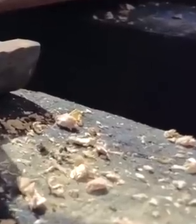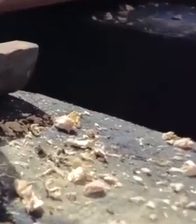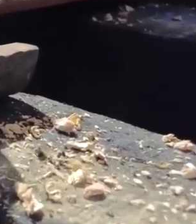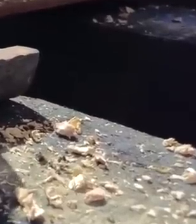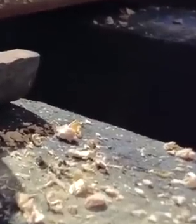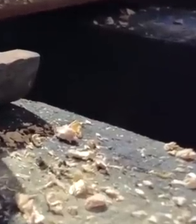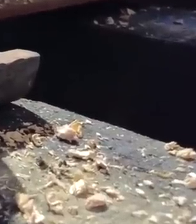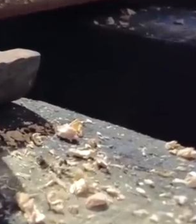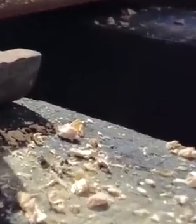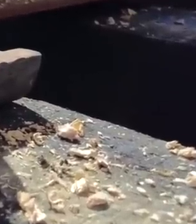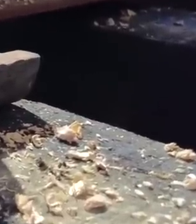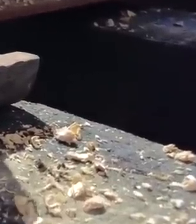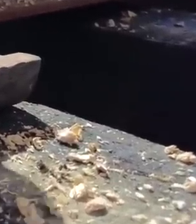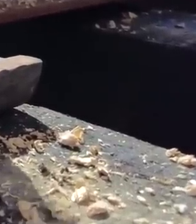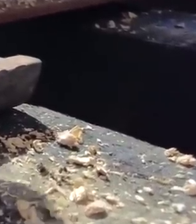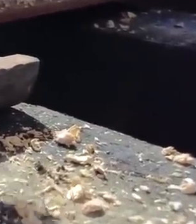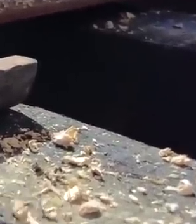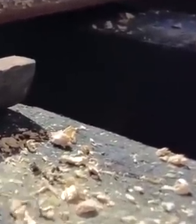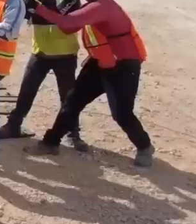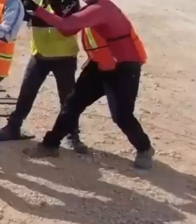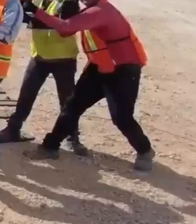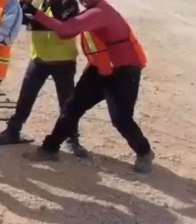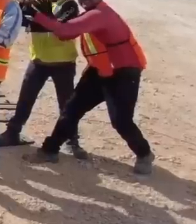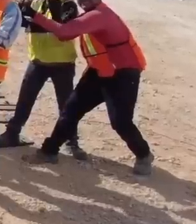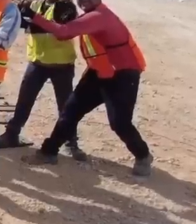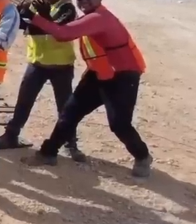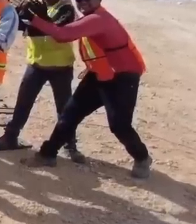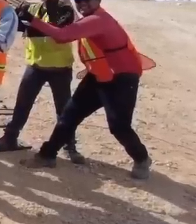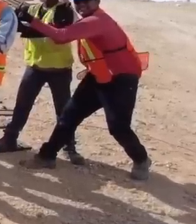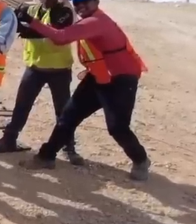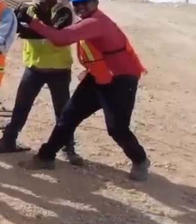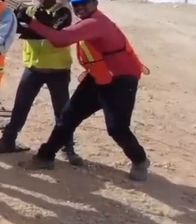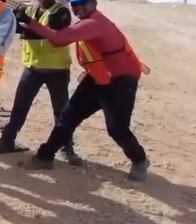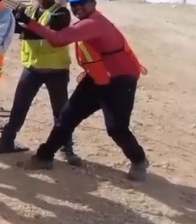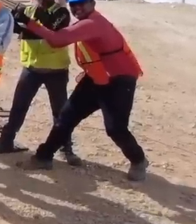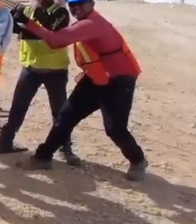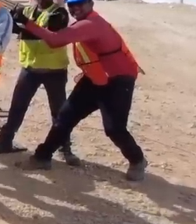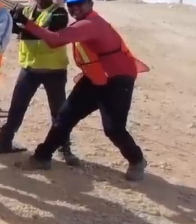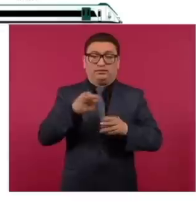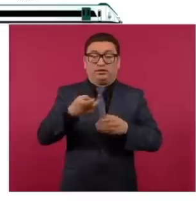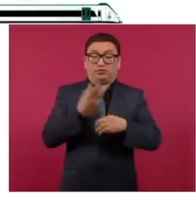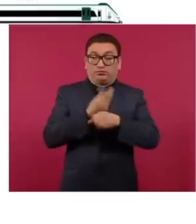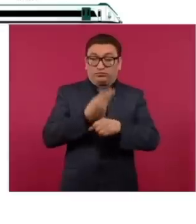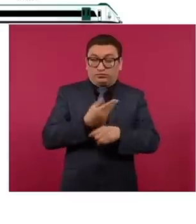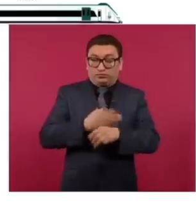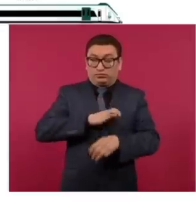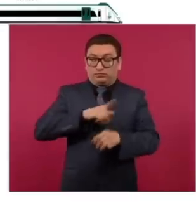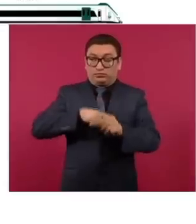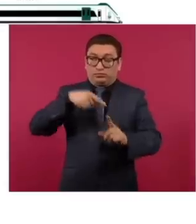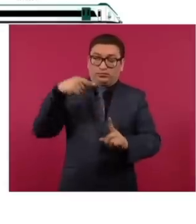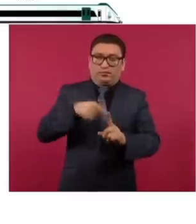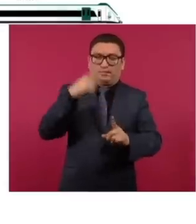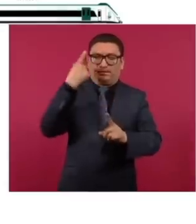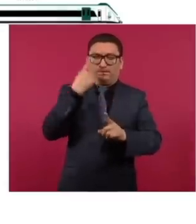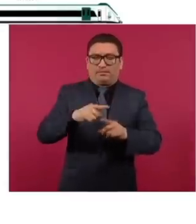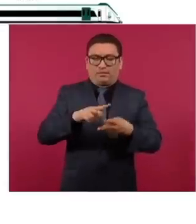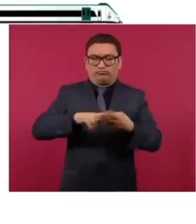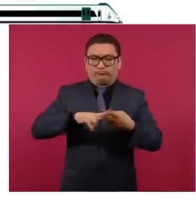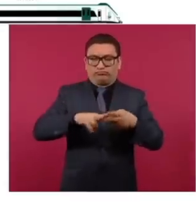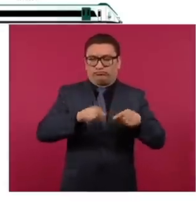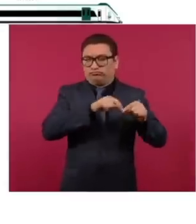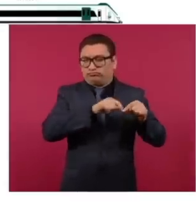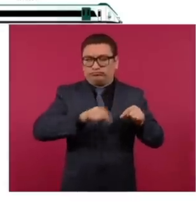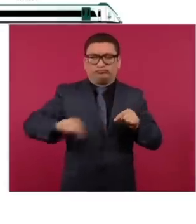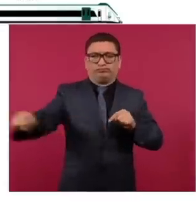más de 5.500 coches de este tipo que existen en el mundo, pero estos están diseñados específicamente para correr en el Tren Maya